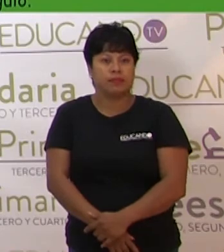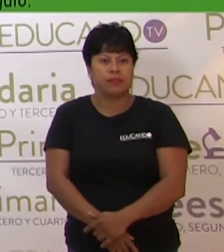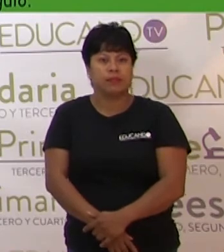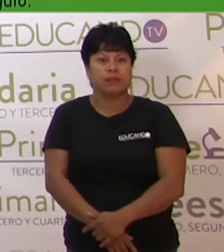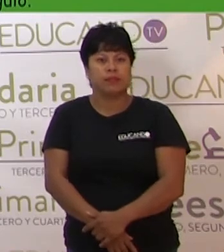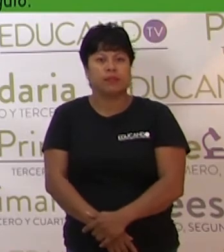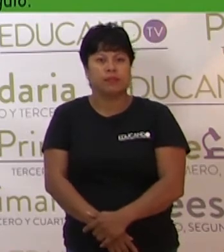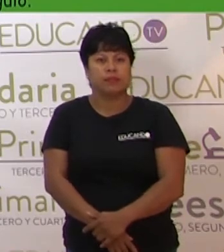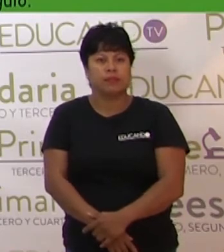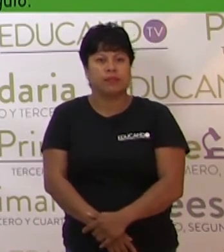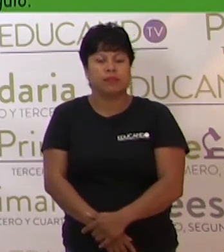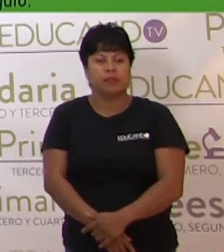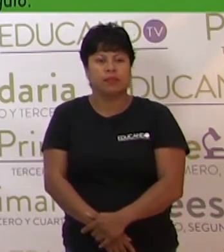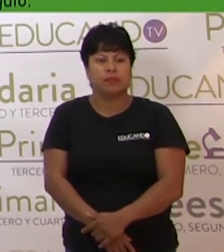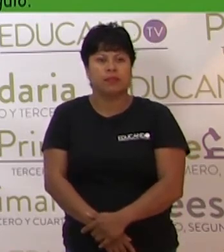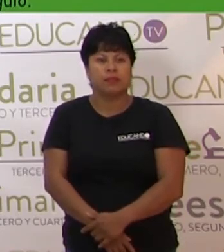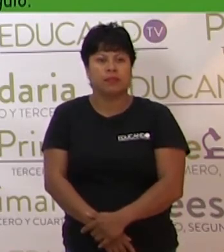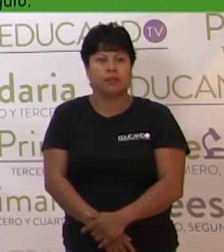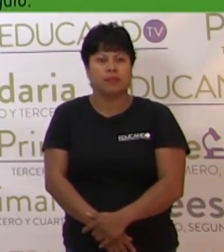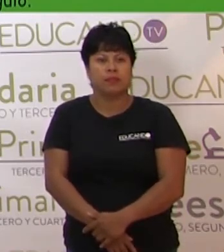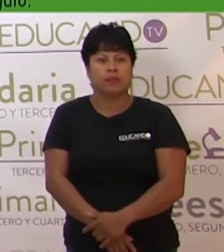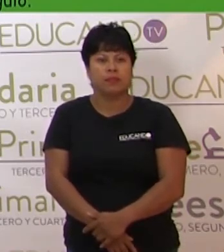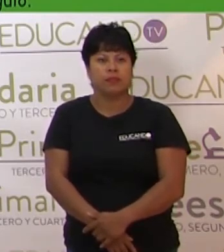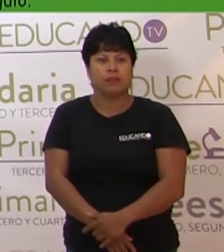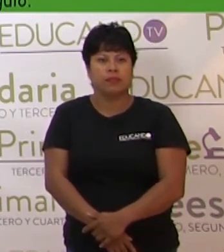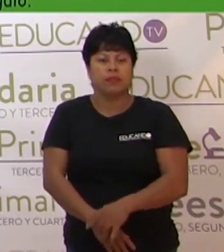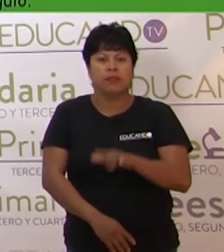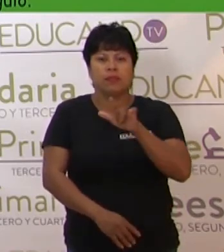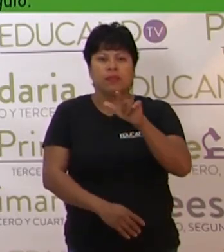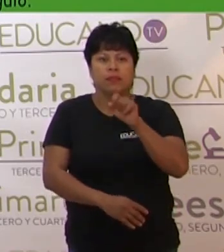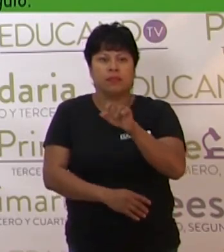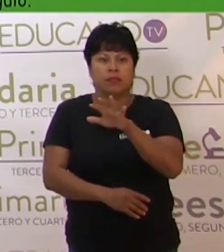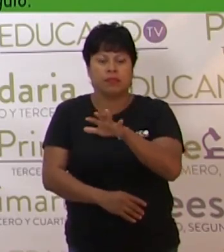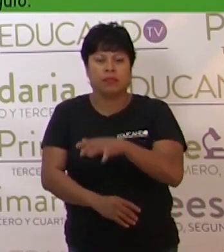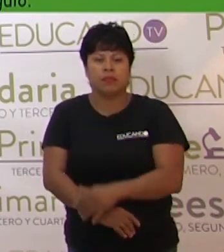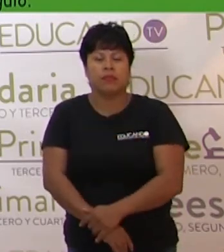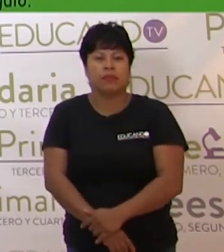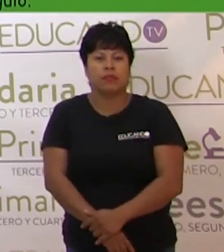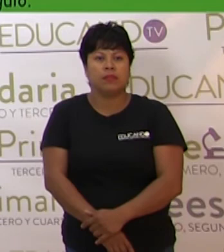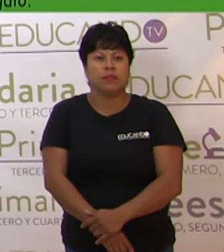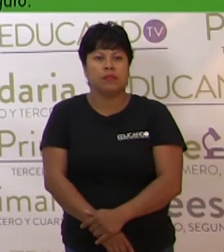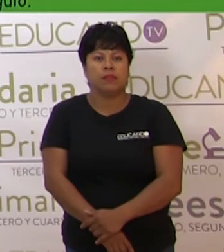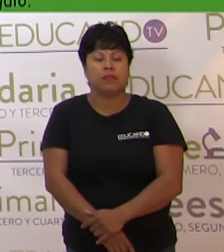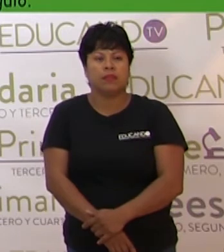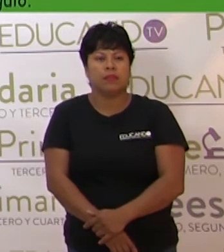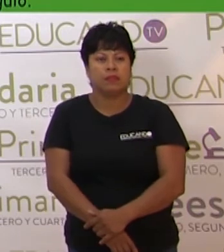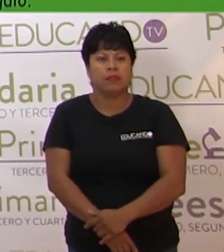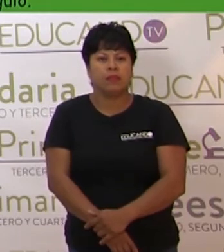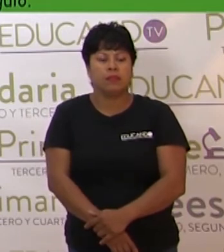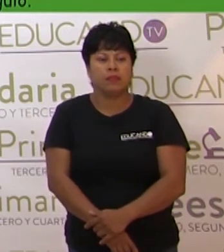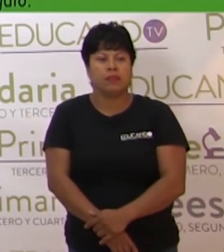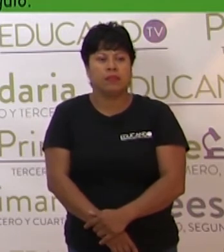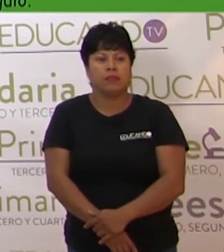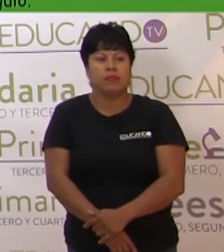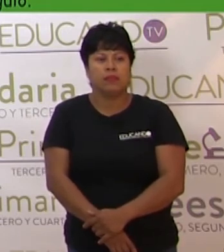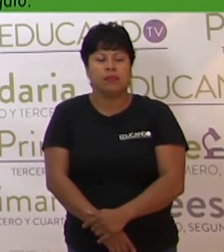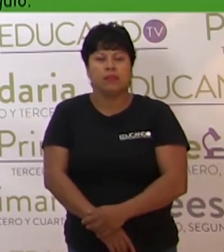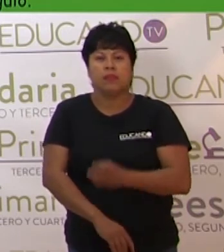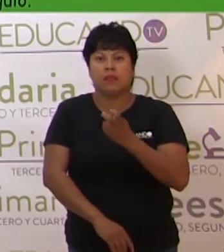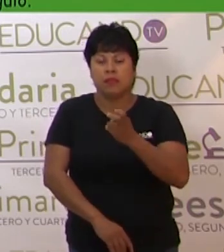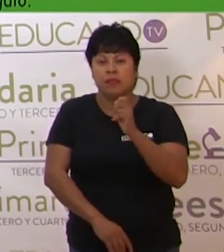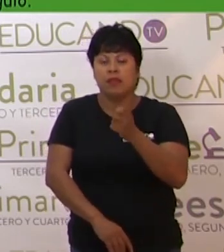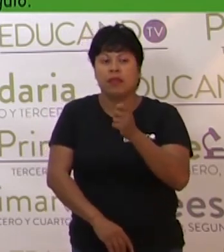17.5 17.5 punto 5 grados este es